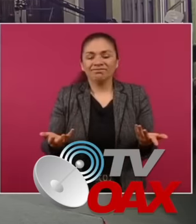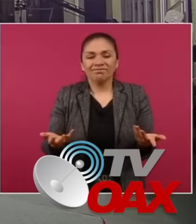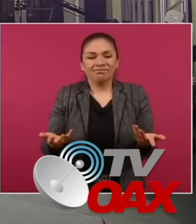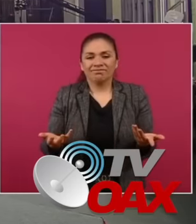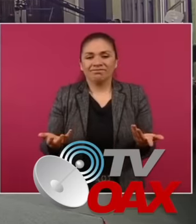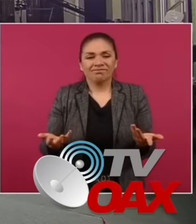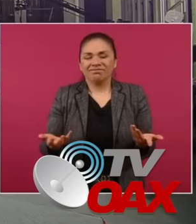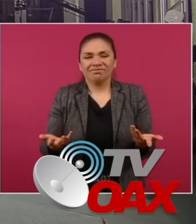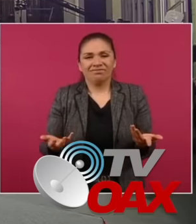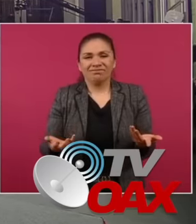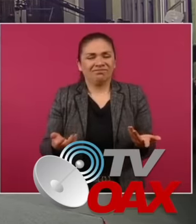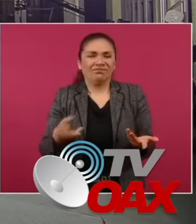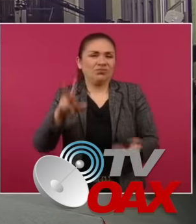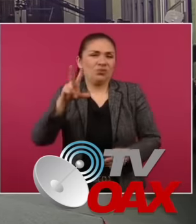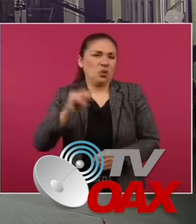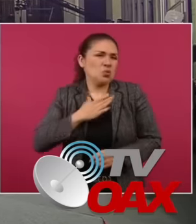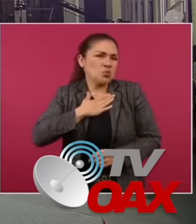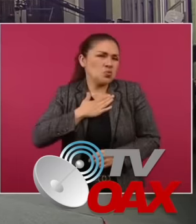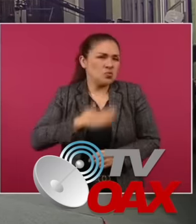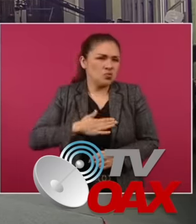pues una infamia.